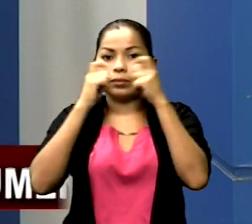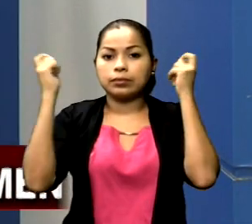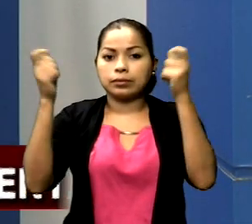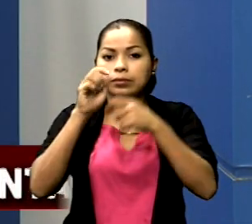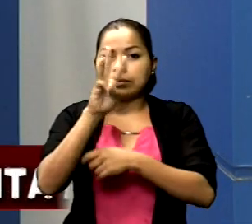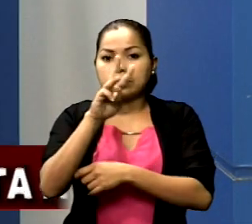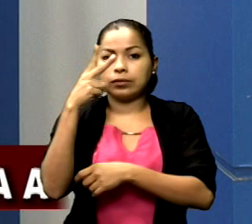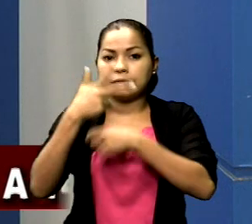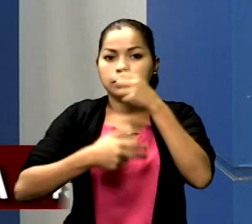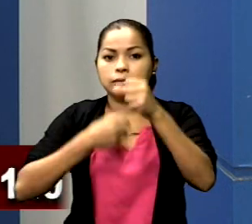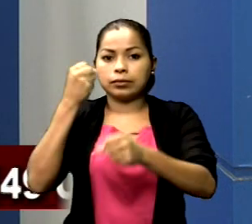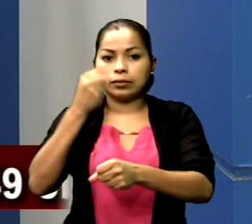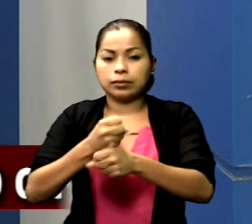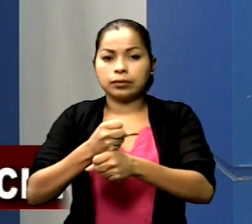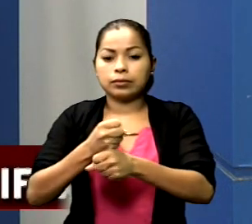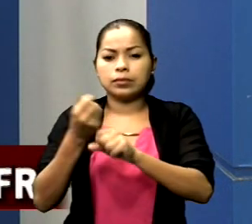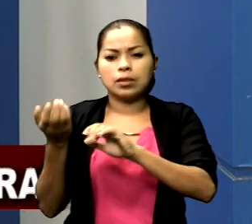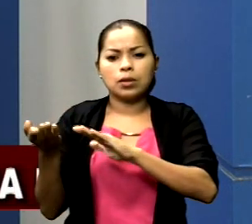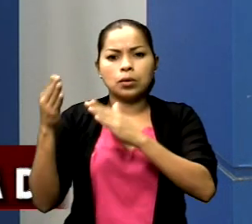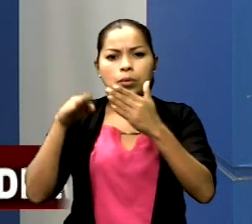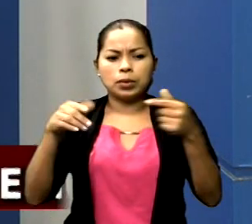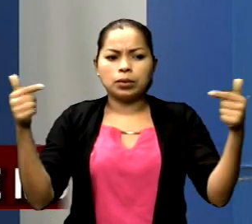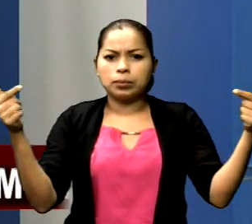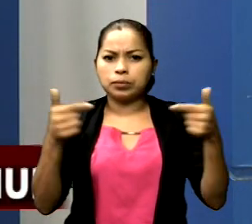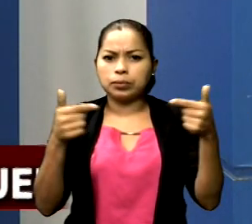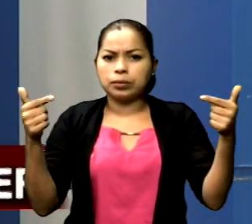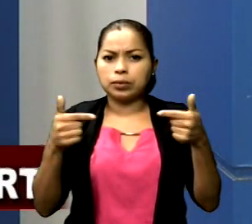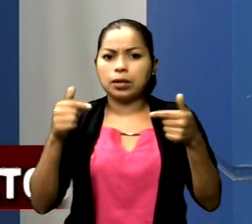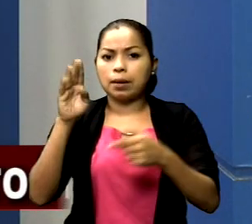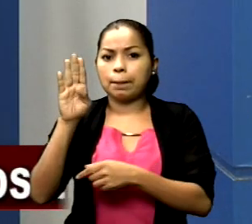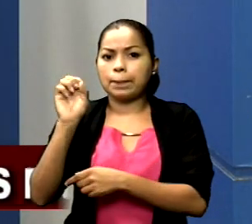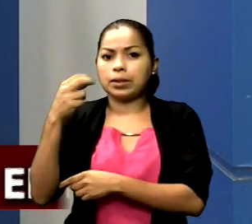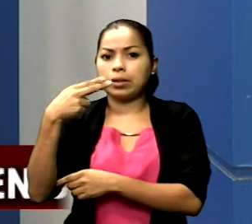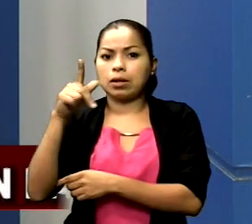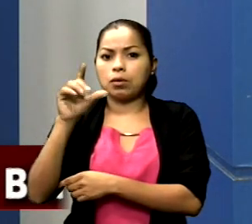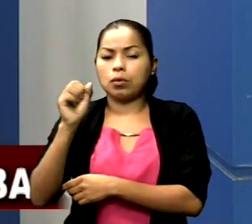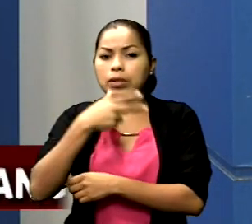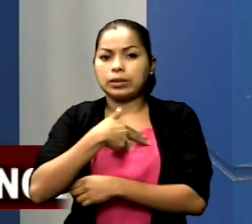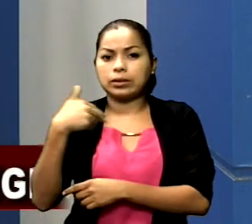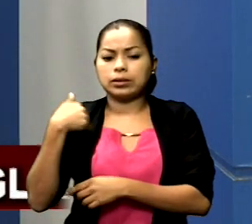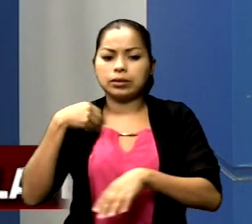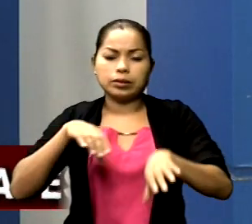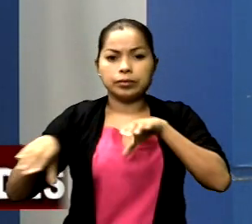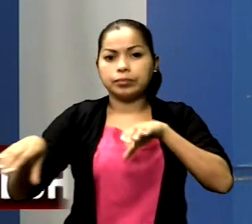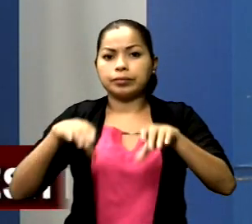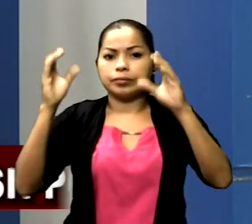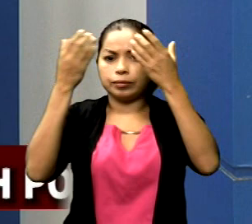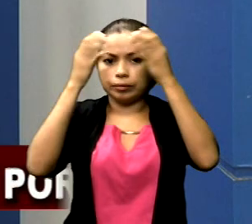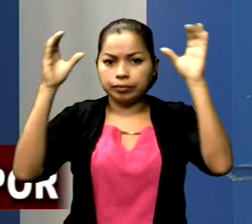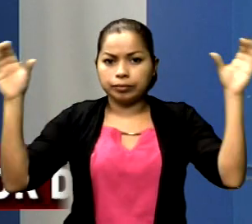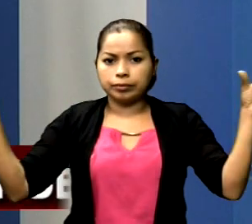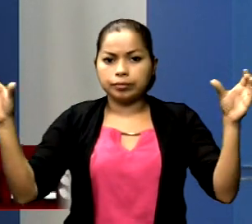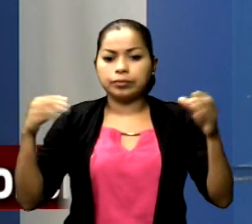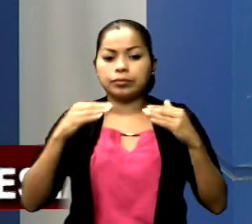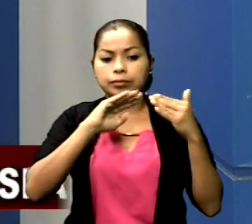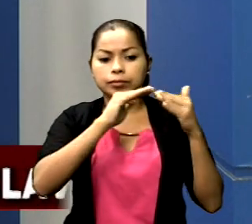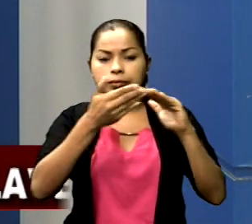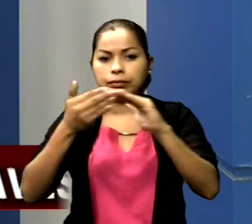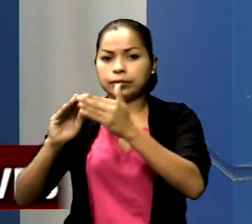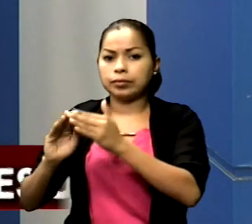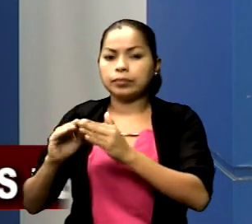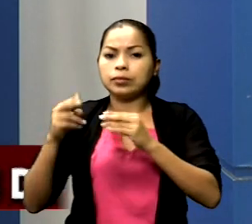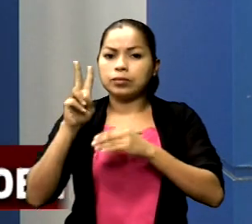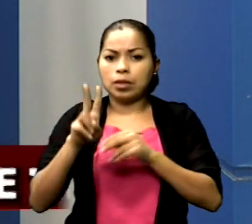del 38 aniversario de la caída de héroes y mártires de Bataola, se realizarán actividades culturales en el Distrito 2